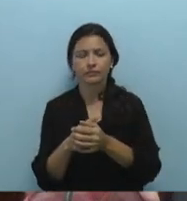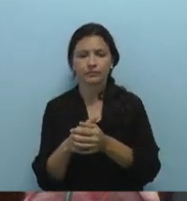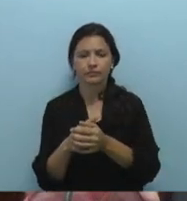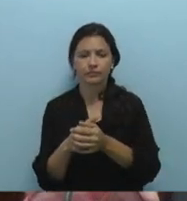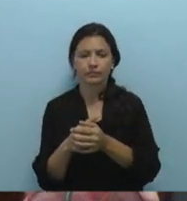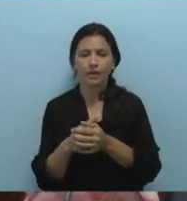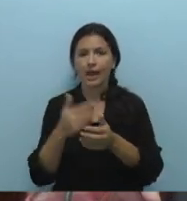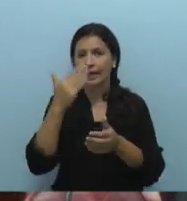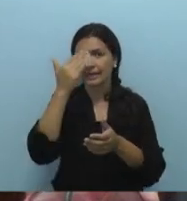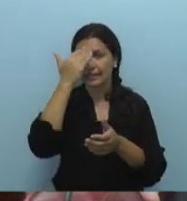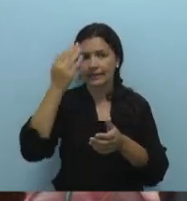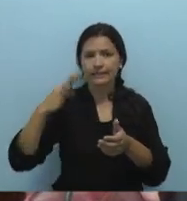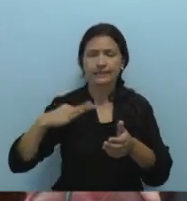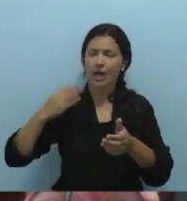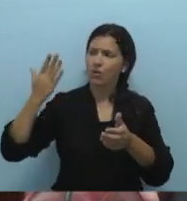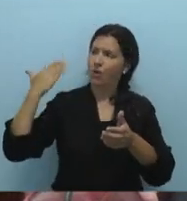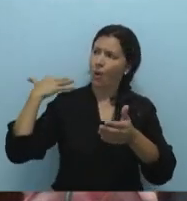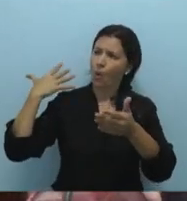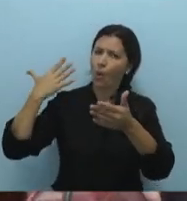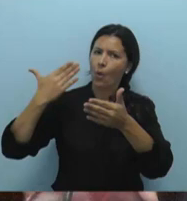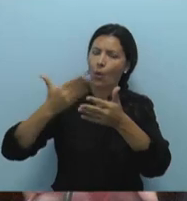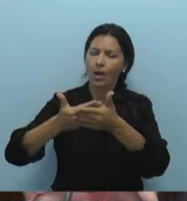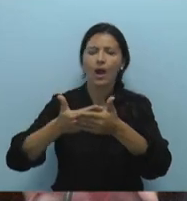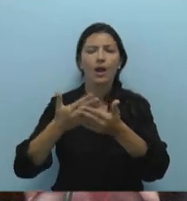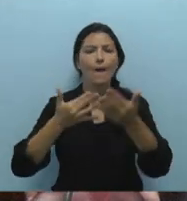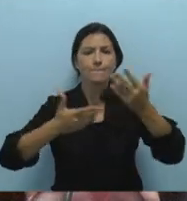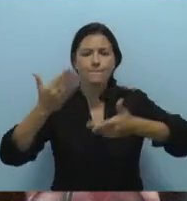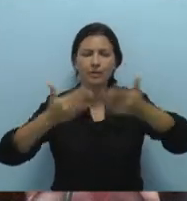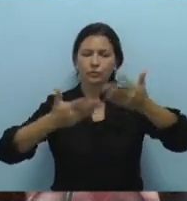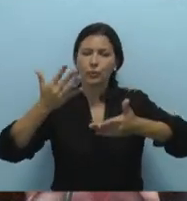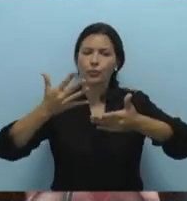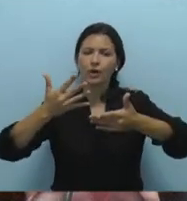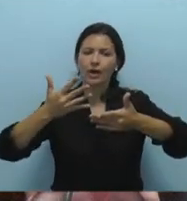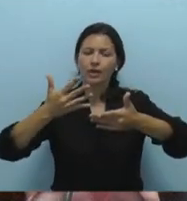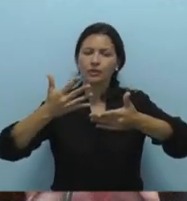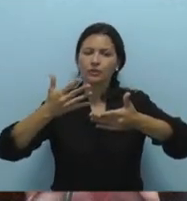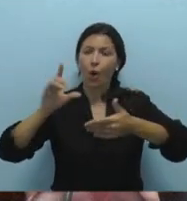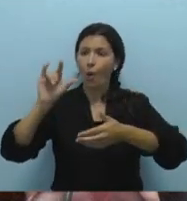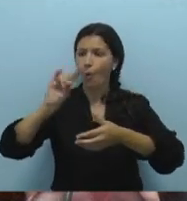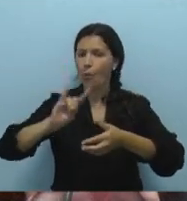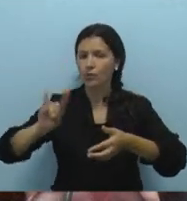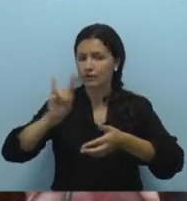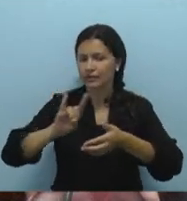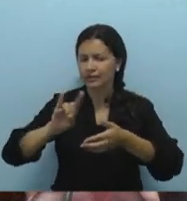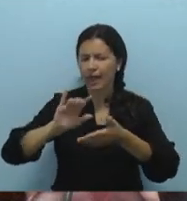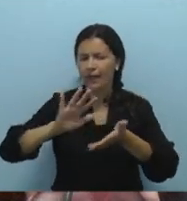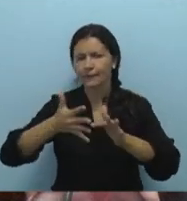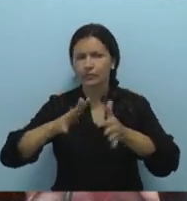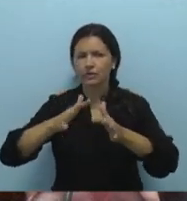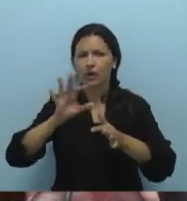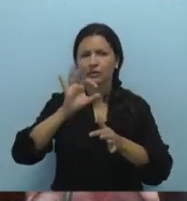últimos 15 años establece que el impacto presupuestario de nuestras universidades nacionales es entre alrededor del